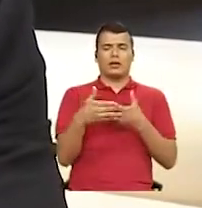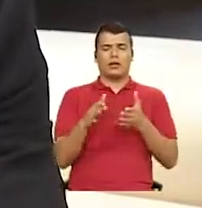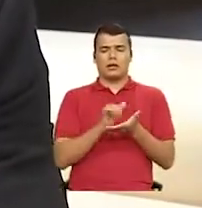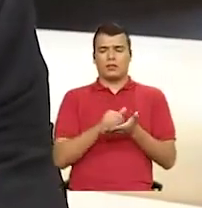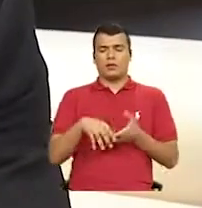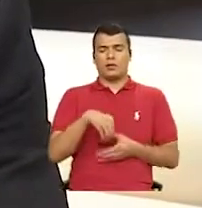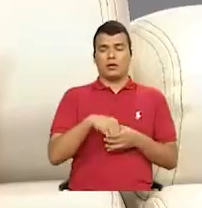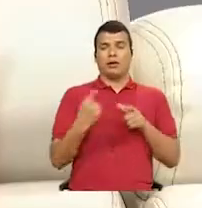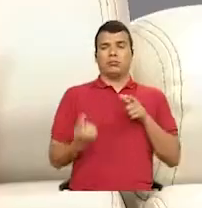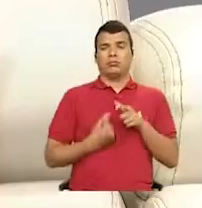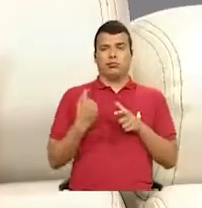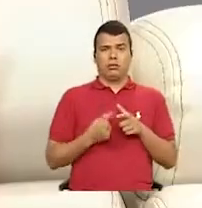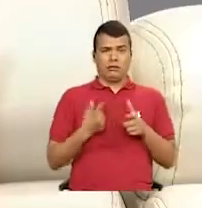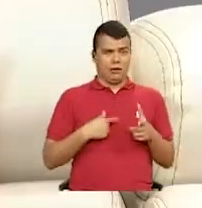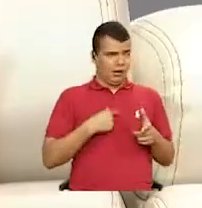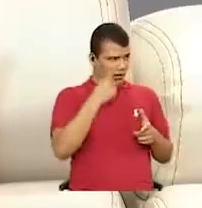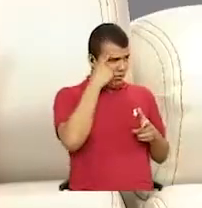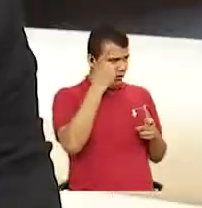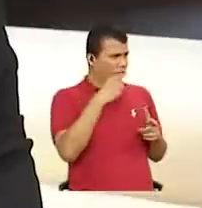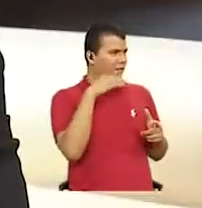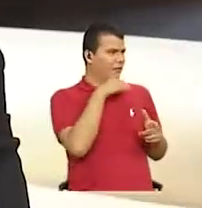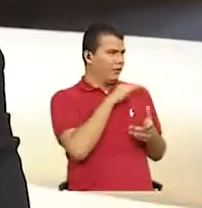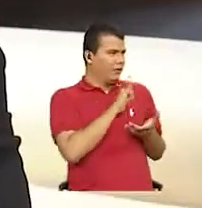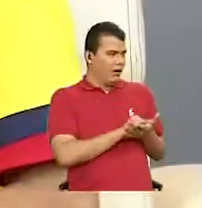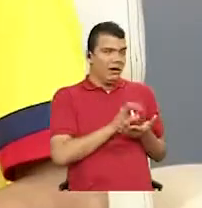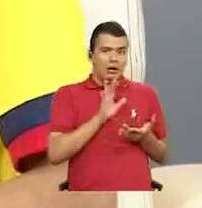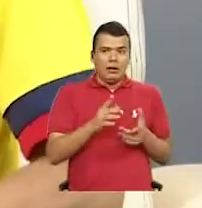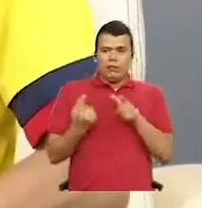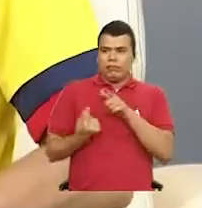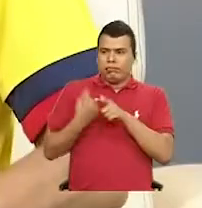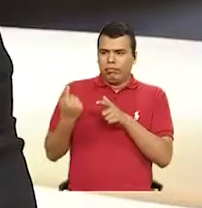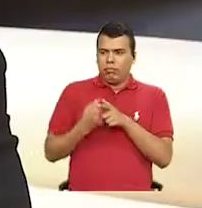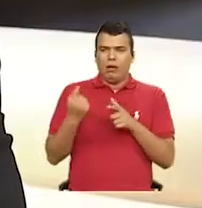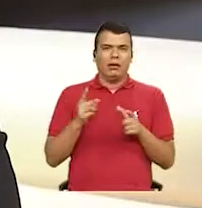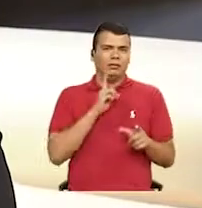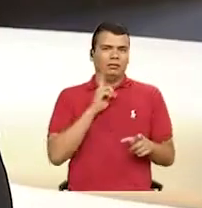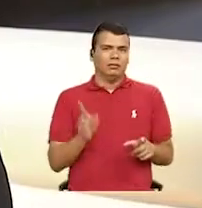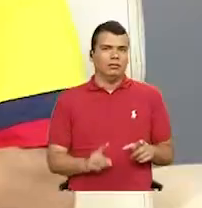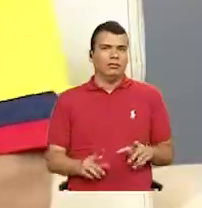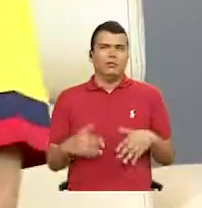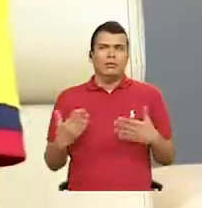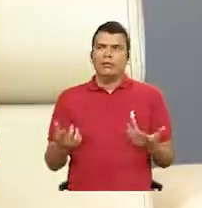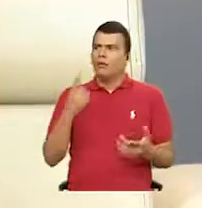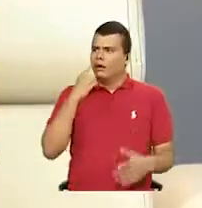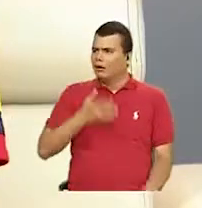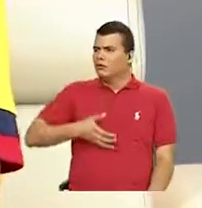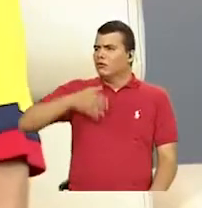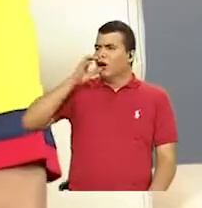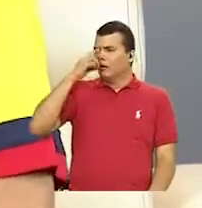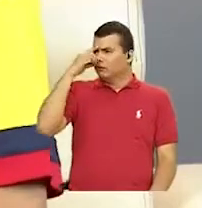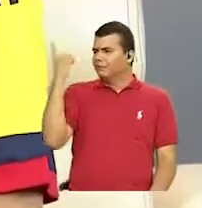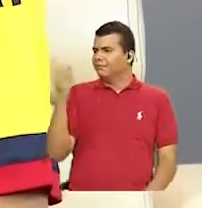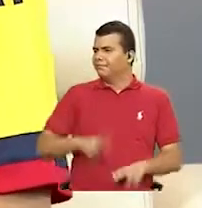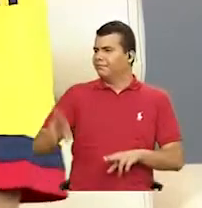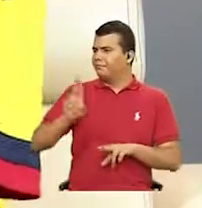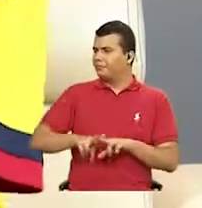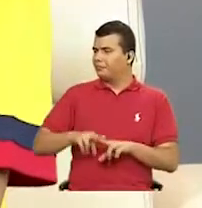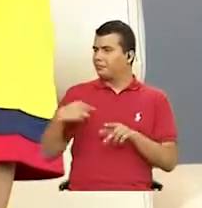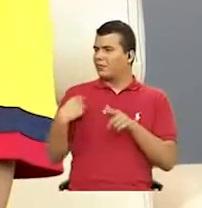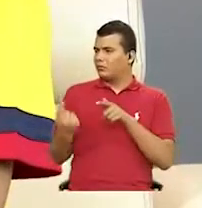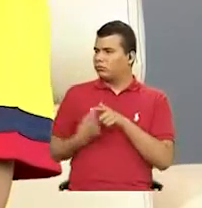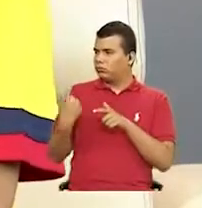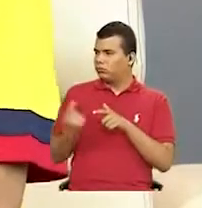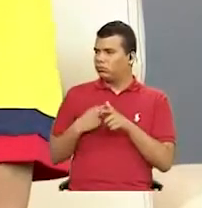artificial. Así es, esto no se puede considerar como un jugo. No son jugos, entonces. Realmente no son jugos. Sin embargo, nos los venden como jugos, ¿no?